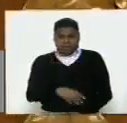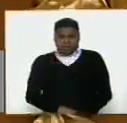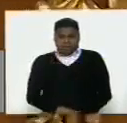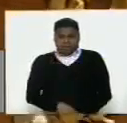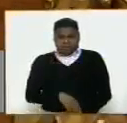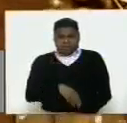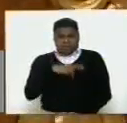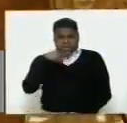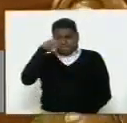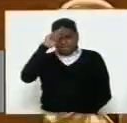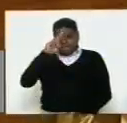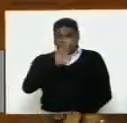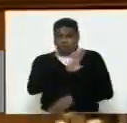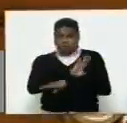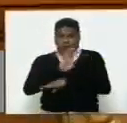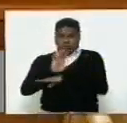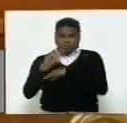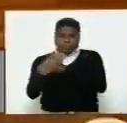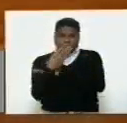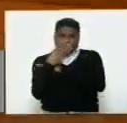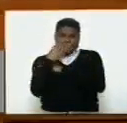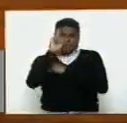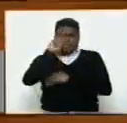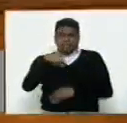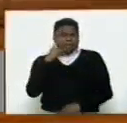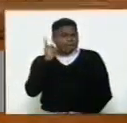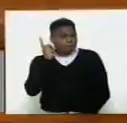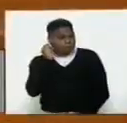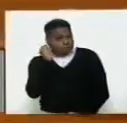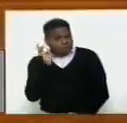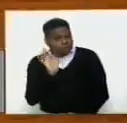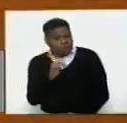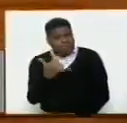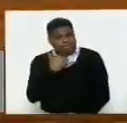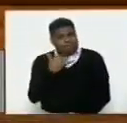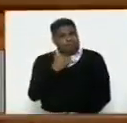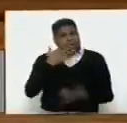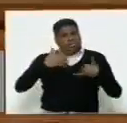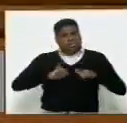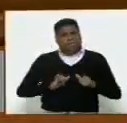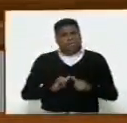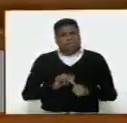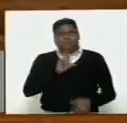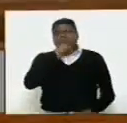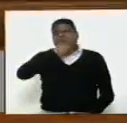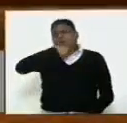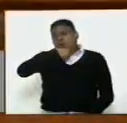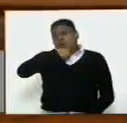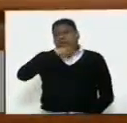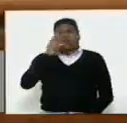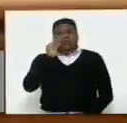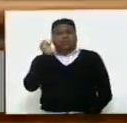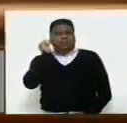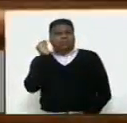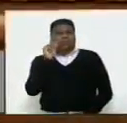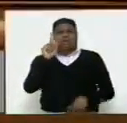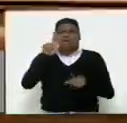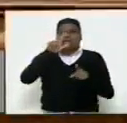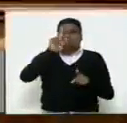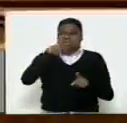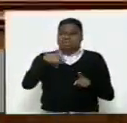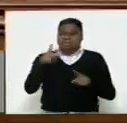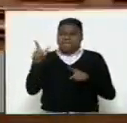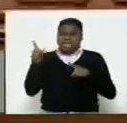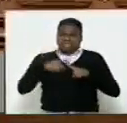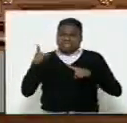de compartir esa experiencia de la gestación de su propio hijo. Por esos abuelos, abuelas, las tías, la familia,